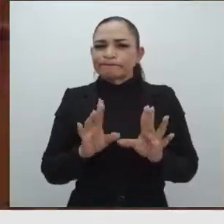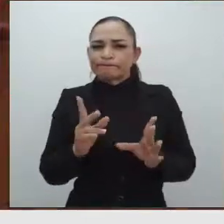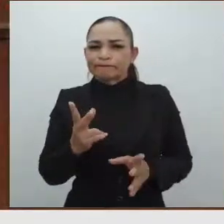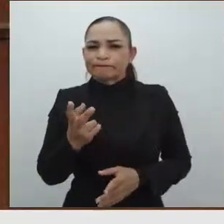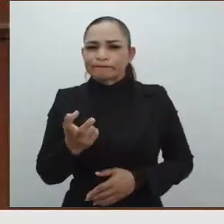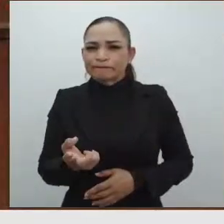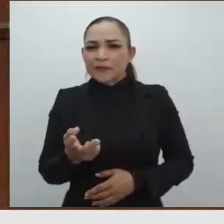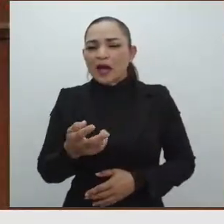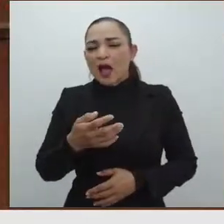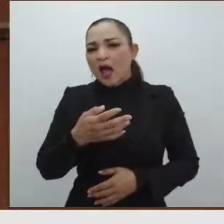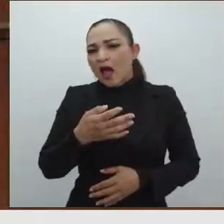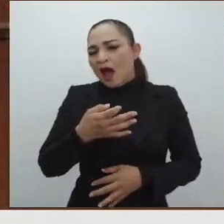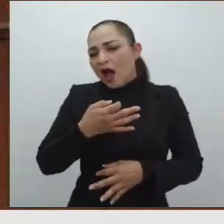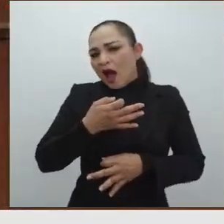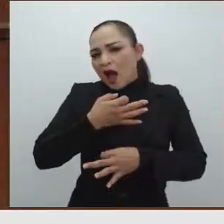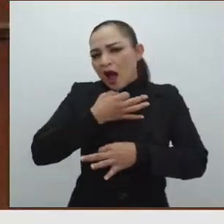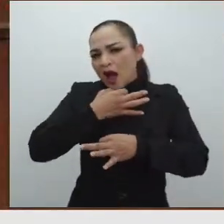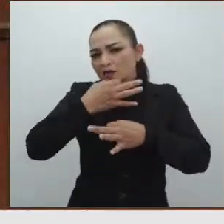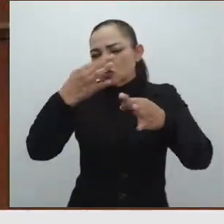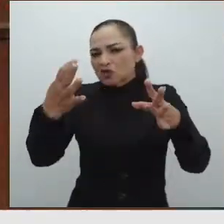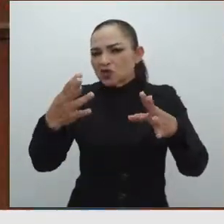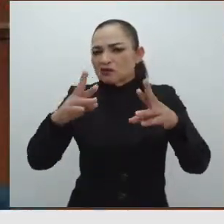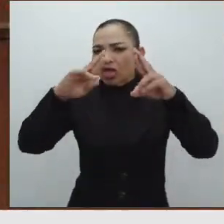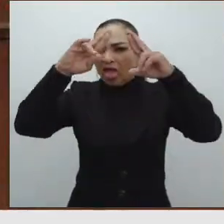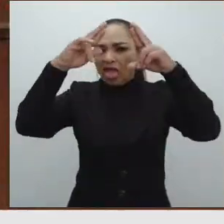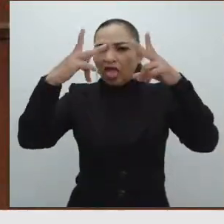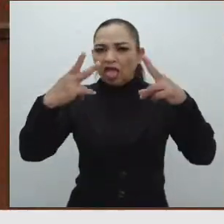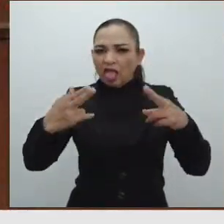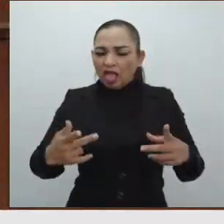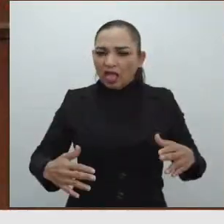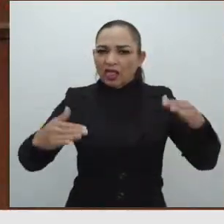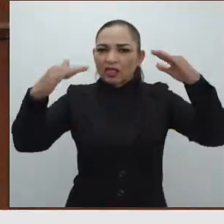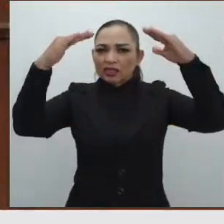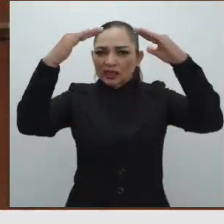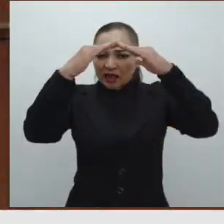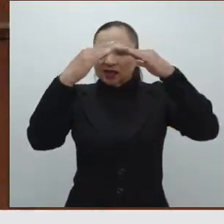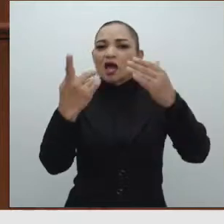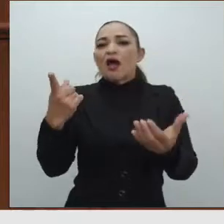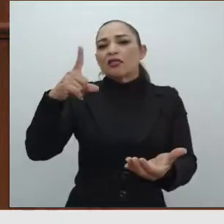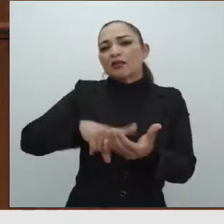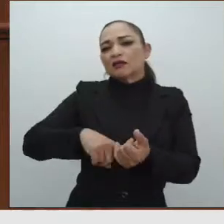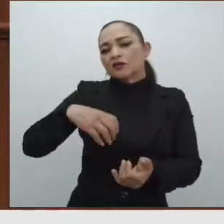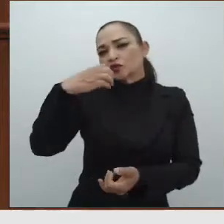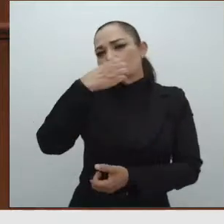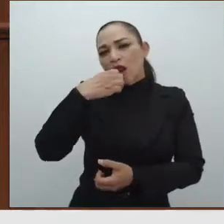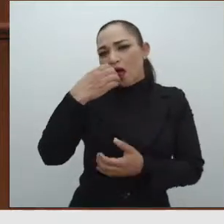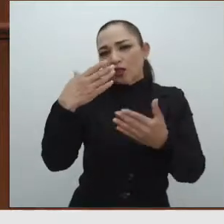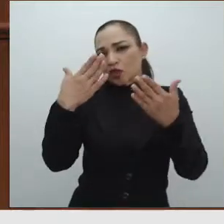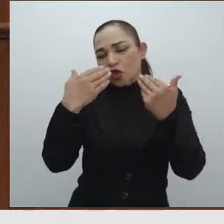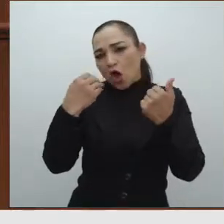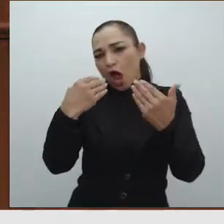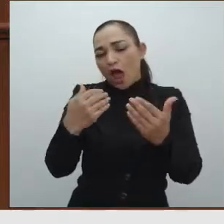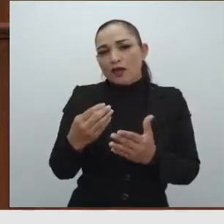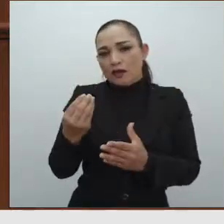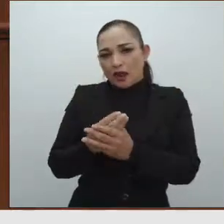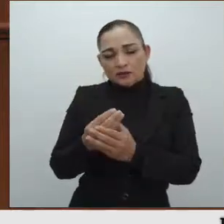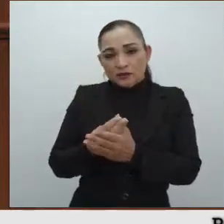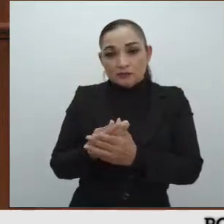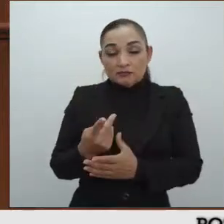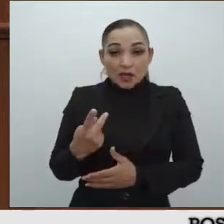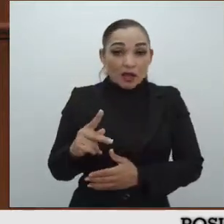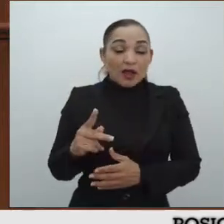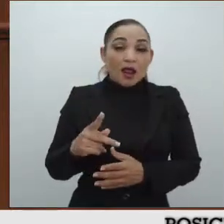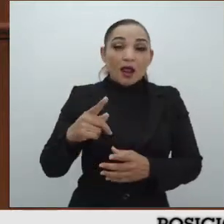aquí. Se cayó un techo de una escuela, no había clases, la mitad de un techo prácticamente.